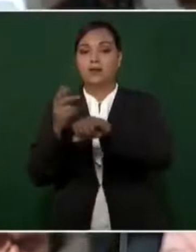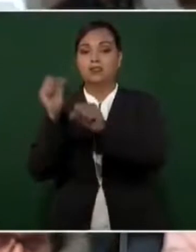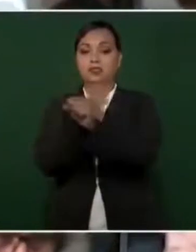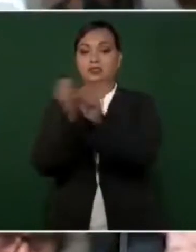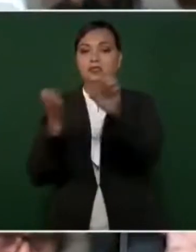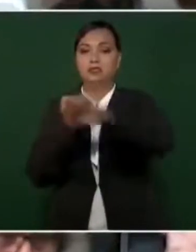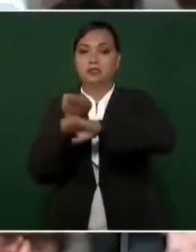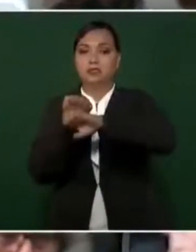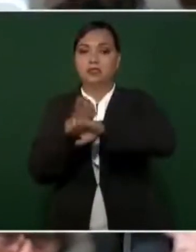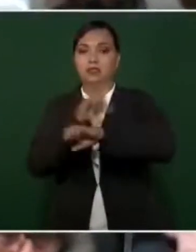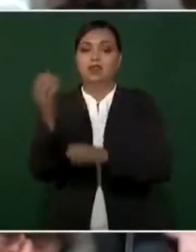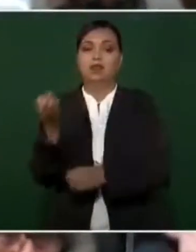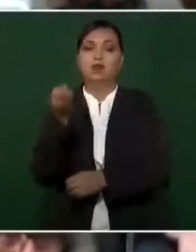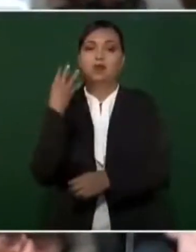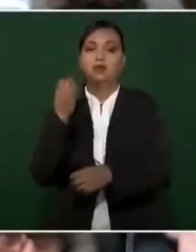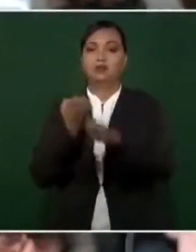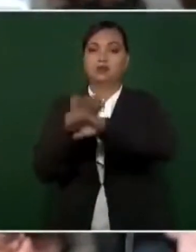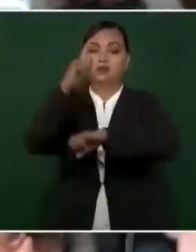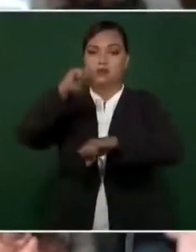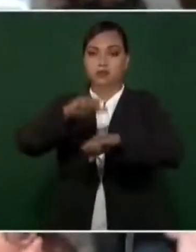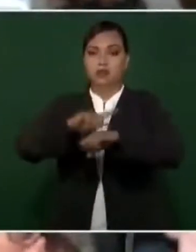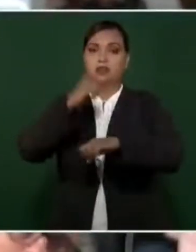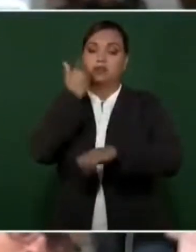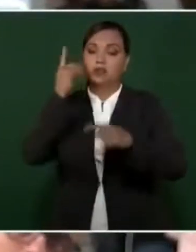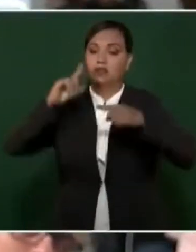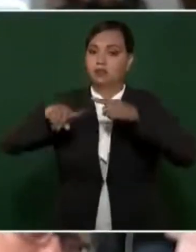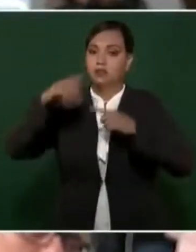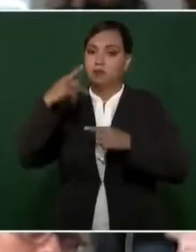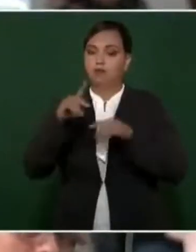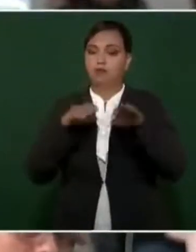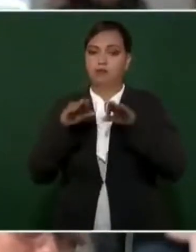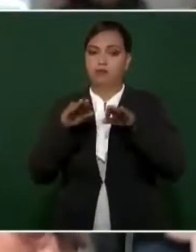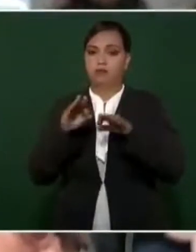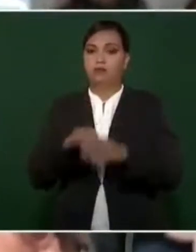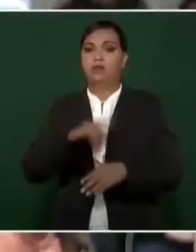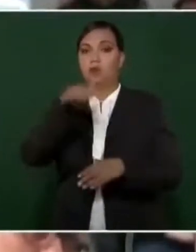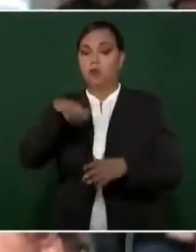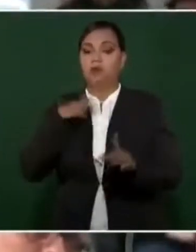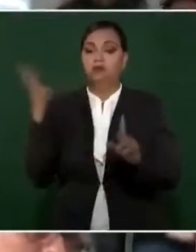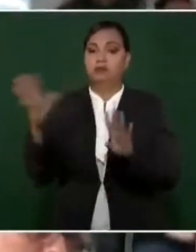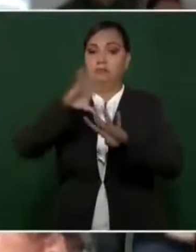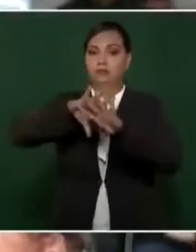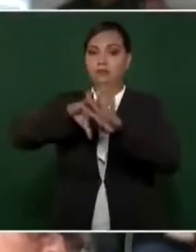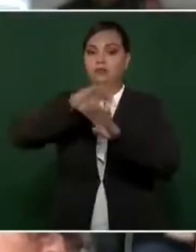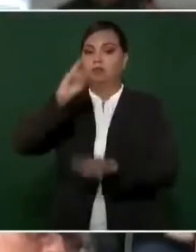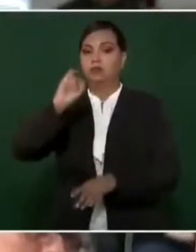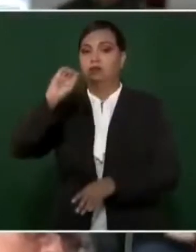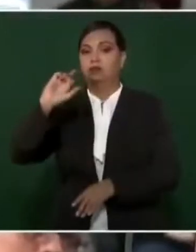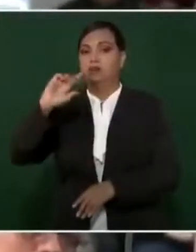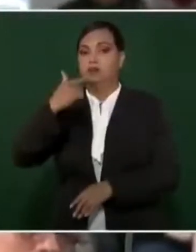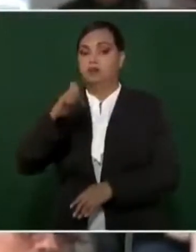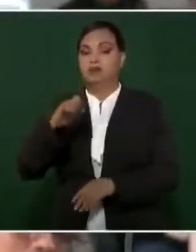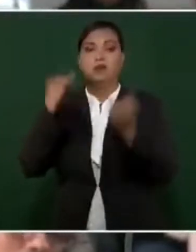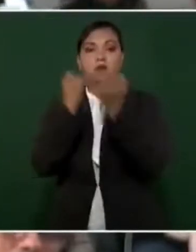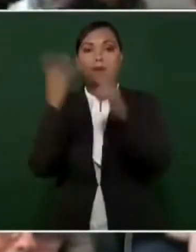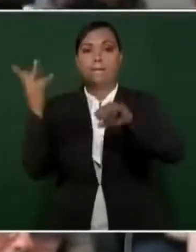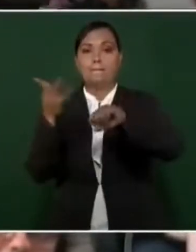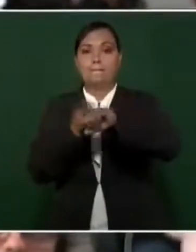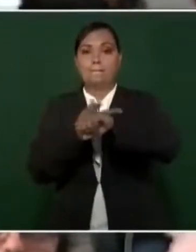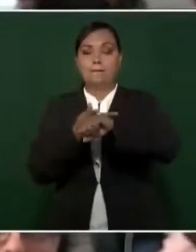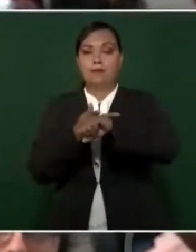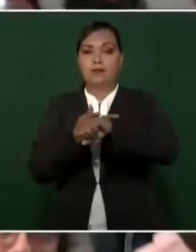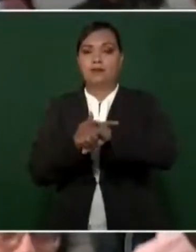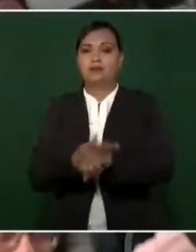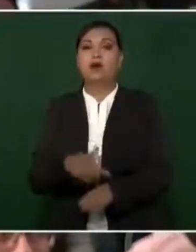Estatal decide retirarlo de su puesto. Hoy está detenido Jorge Winkler. La misma situación en un gobierno panista pasa en Guanajuato, con